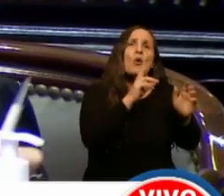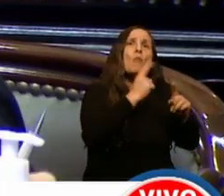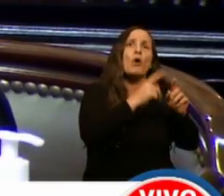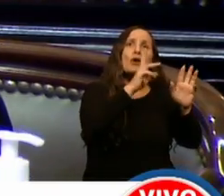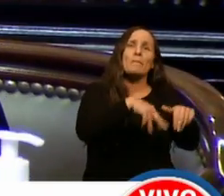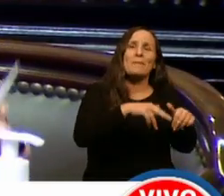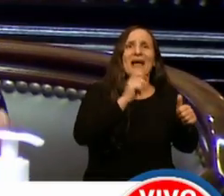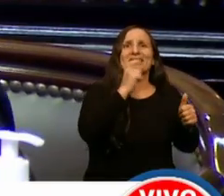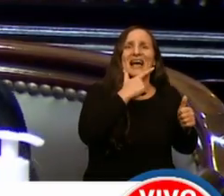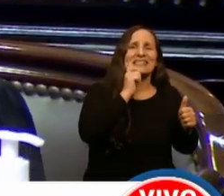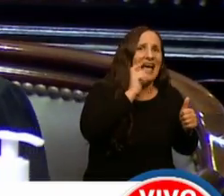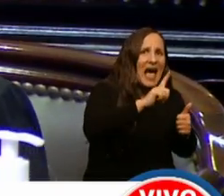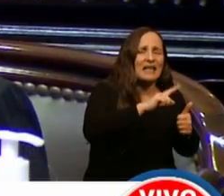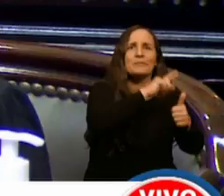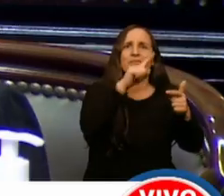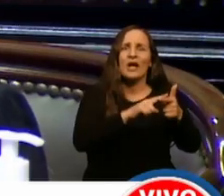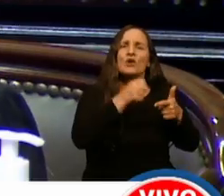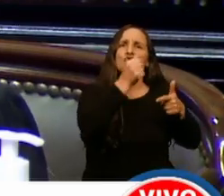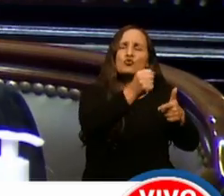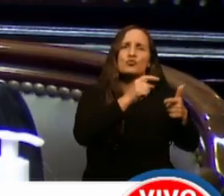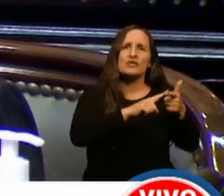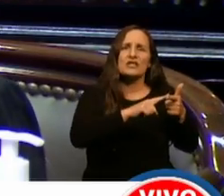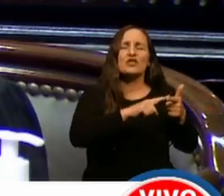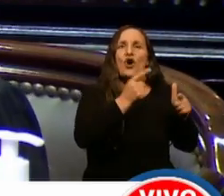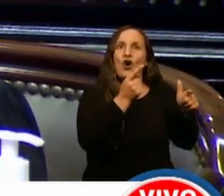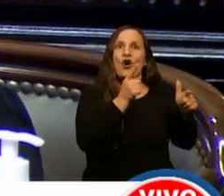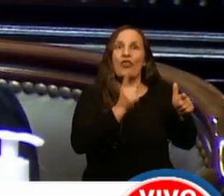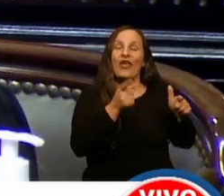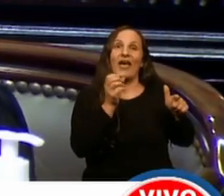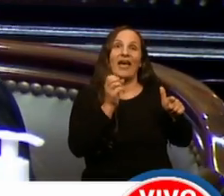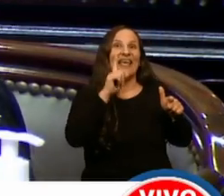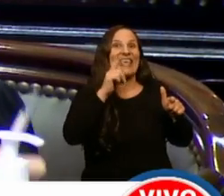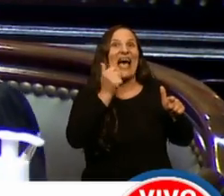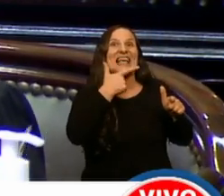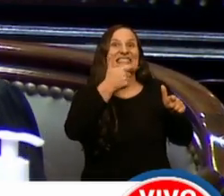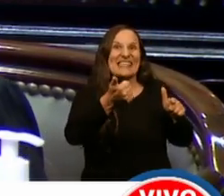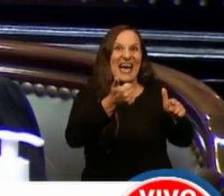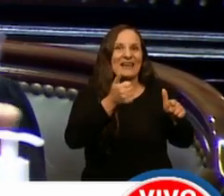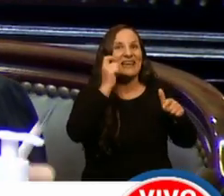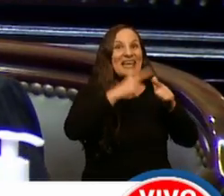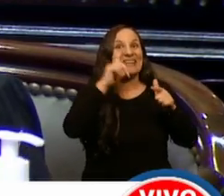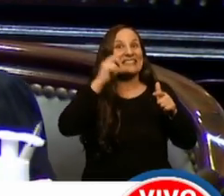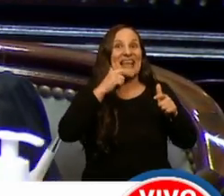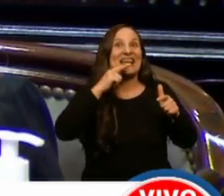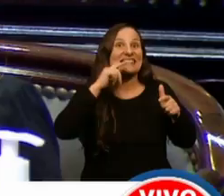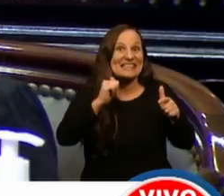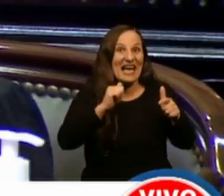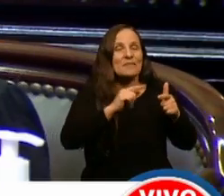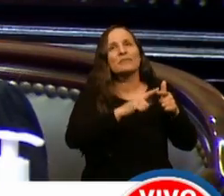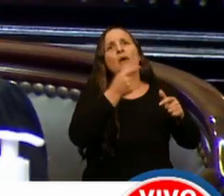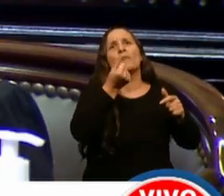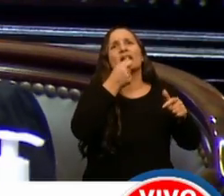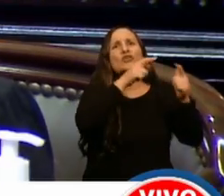o barril criollo se le suma el subsidio que aporta el tesoro nacional a través de elías a exc narza del precio de venta de las